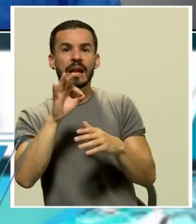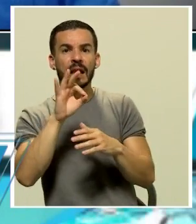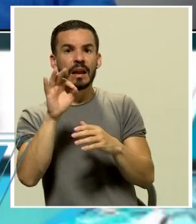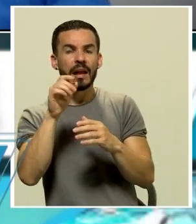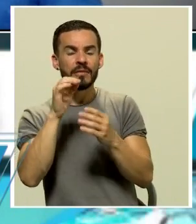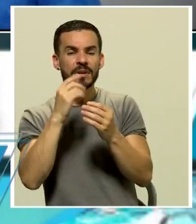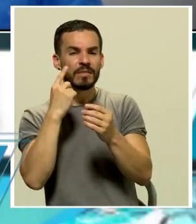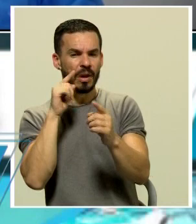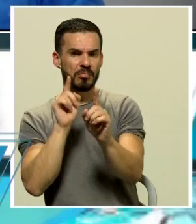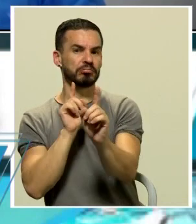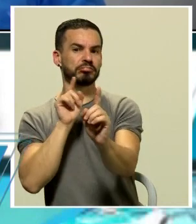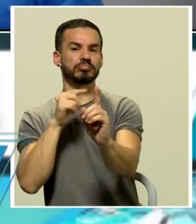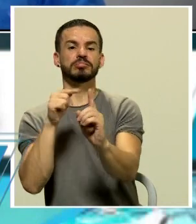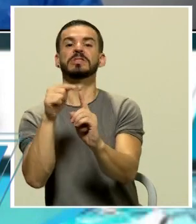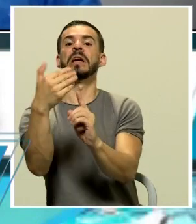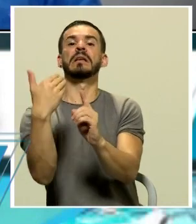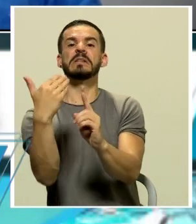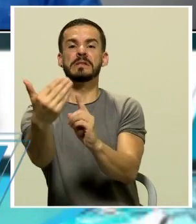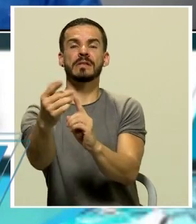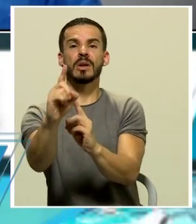a 1 kilómetro,